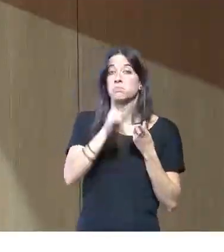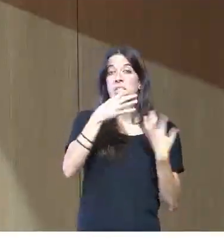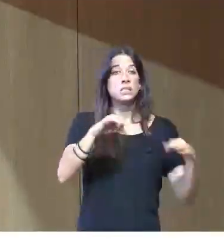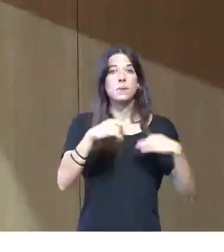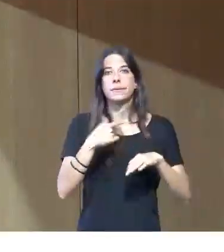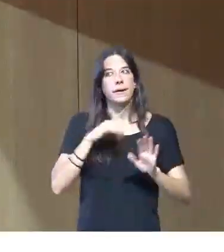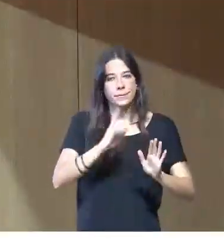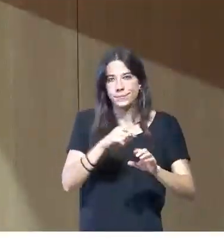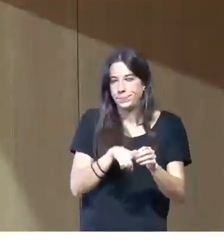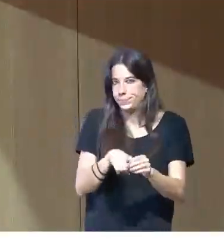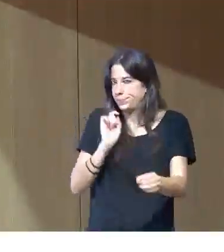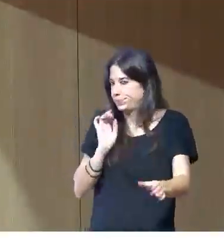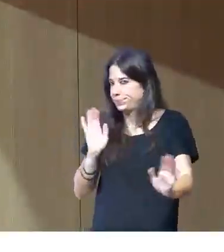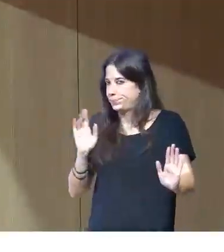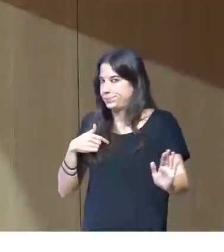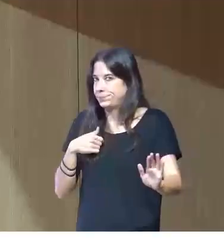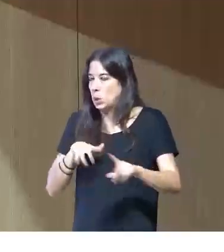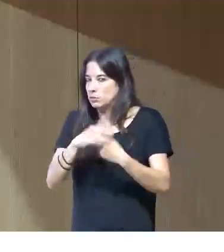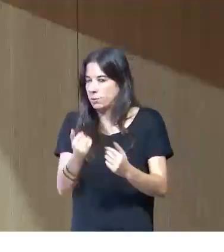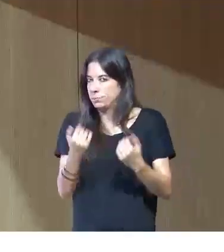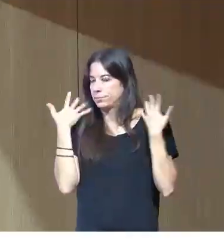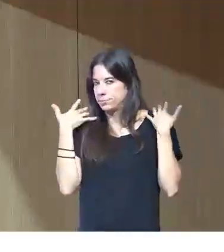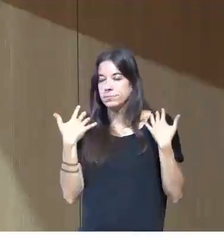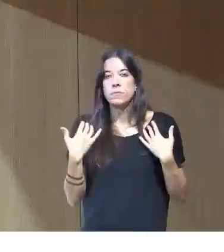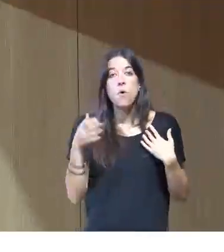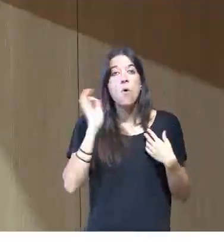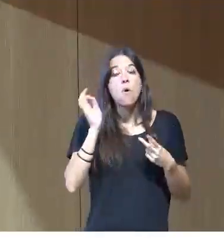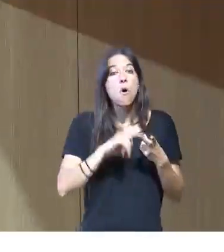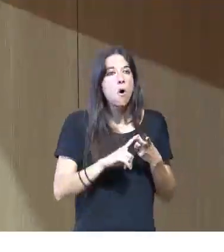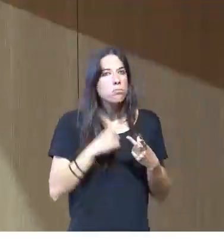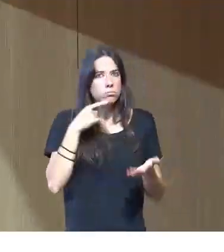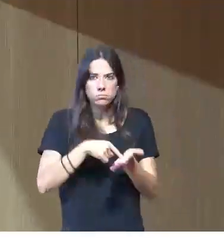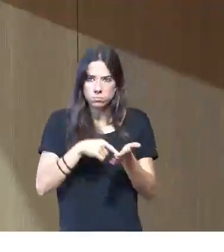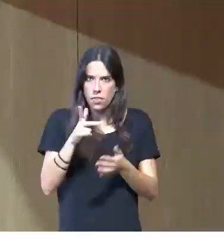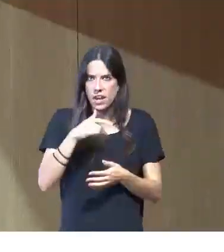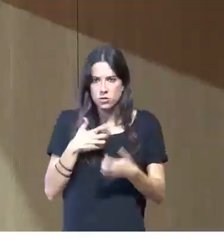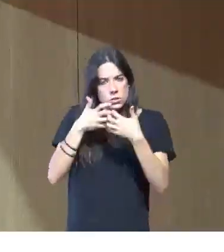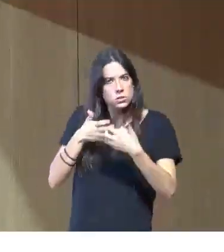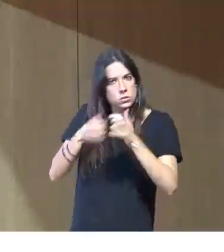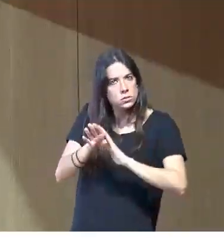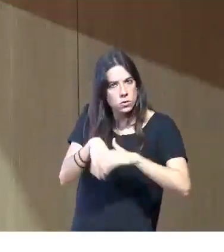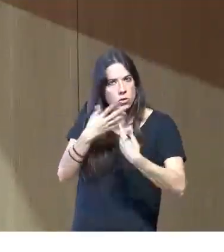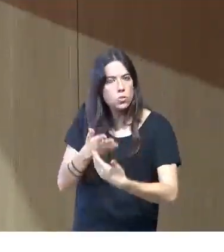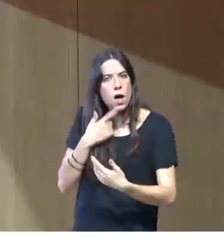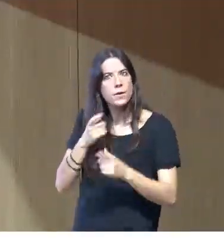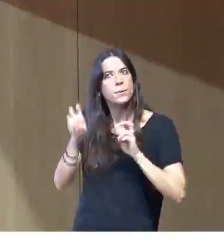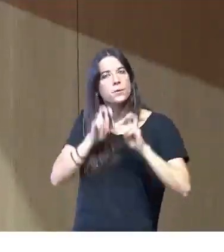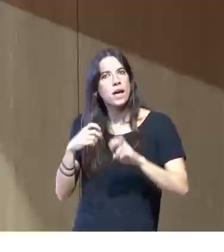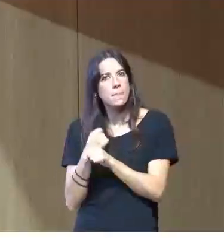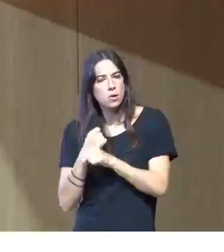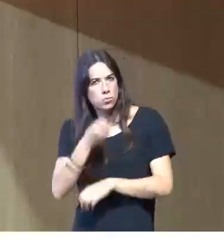hacerse un lado y dejarse superar por la situación o reivindicar sus derechos y seguir luchando y ser proactivo en La Búsqueda de empleo y enfrentar los